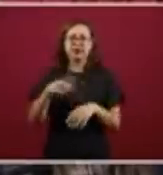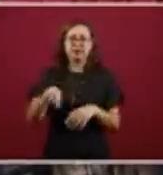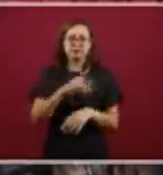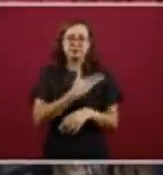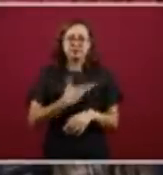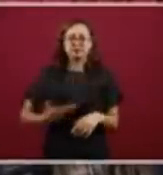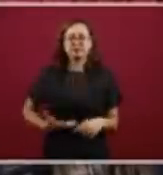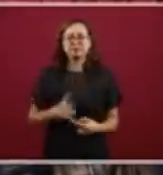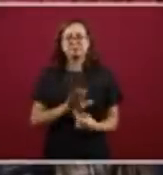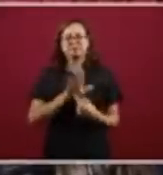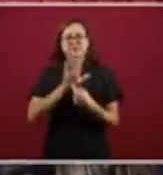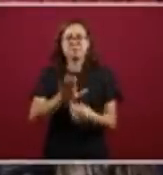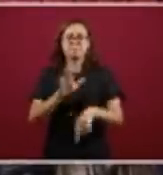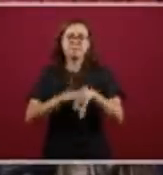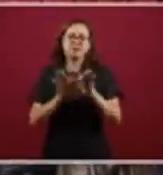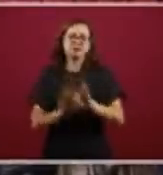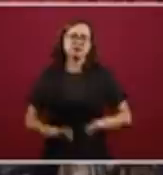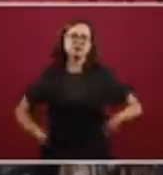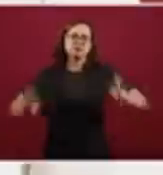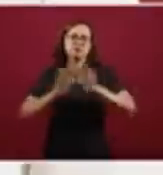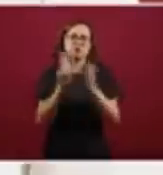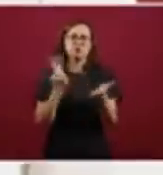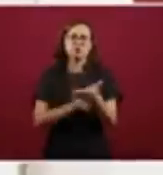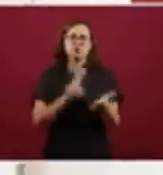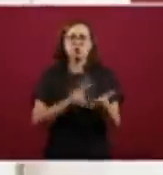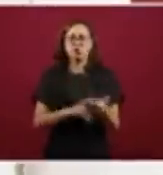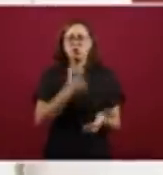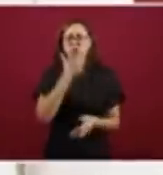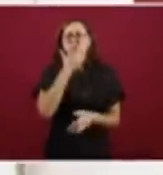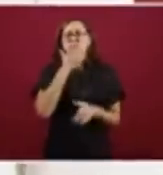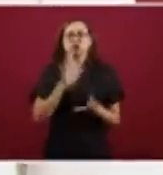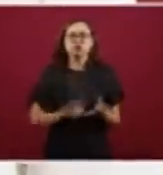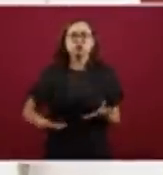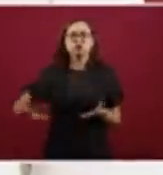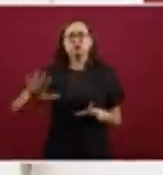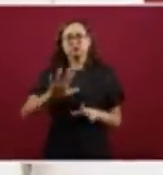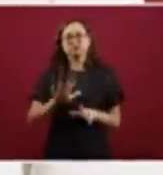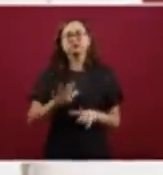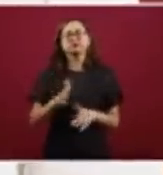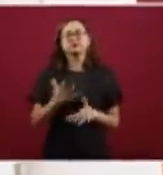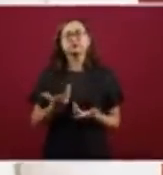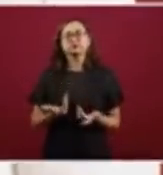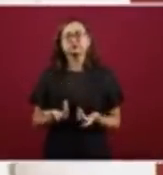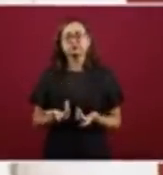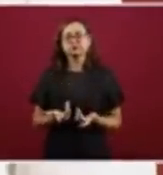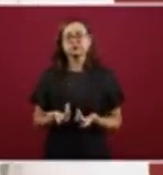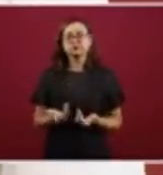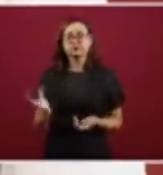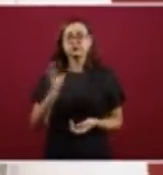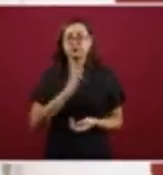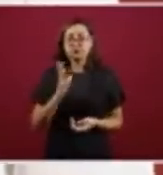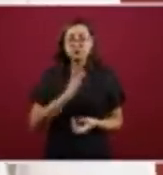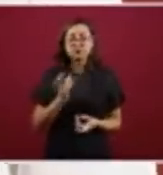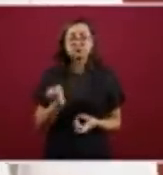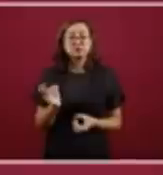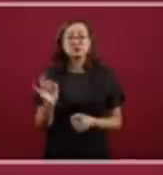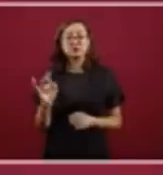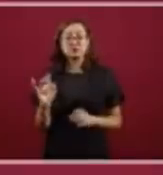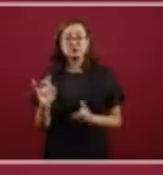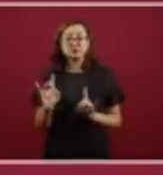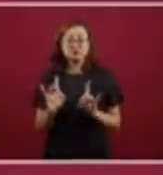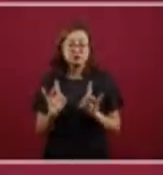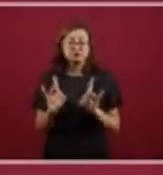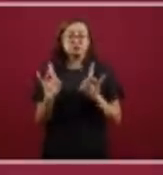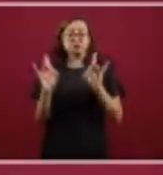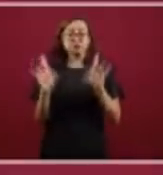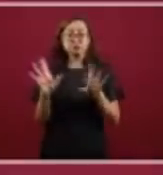presidente, el valor fundamental que tienen para la sociedad. De tal manera que donde haya alguna información también se los